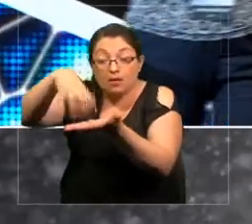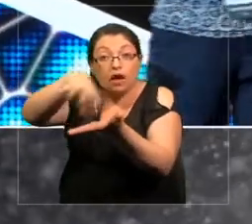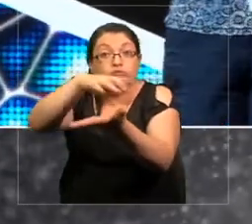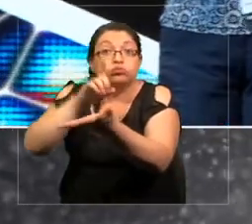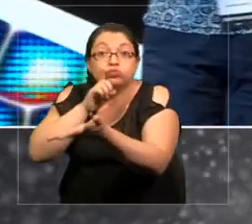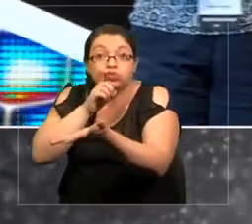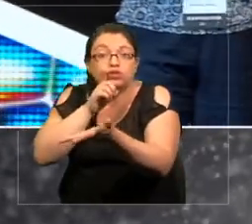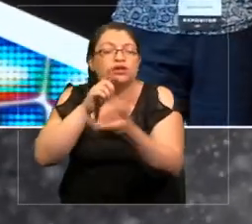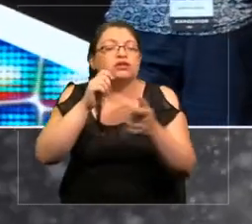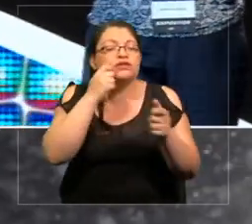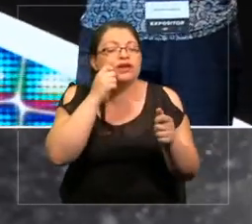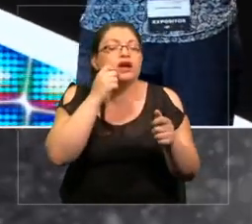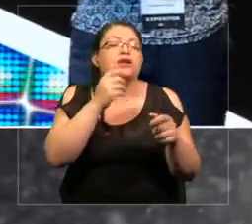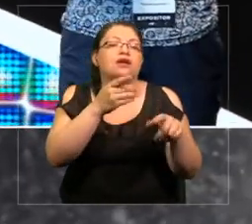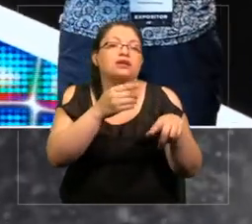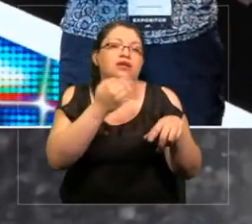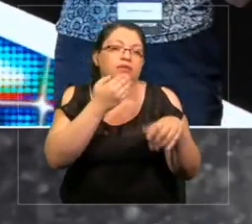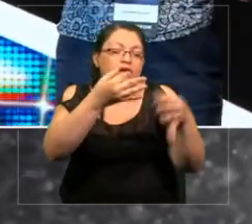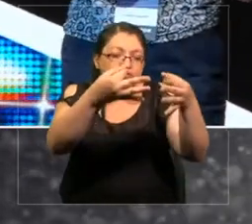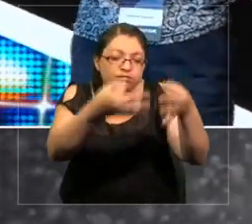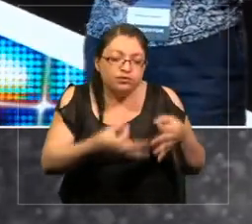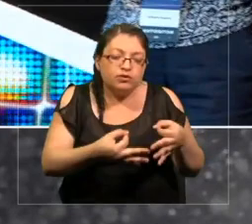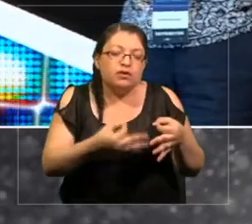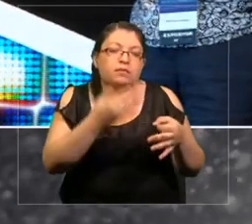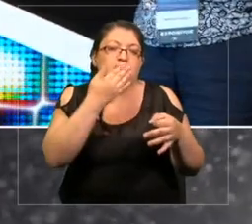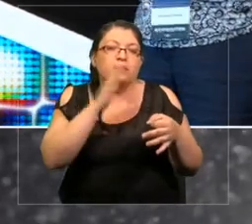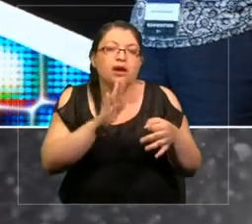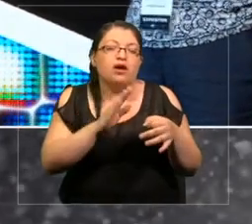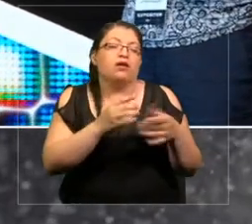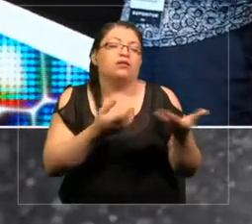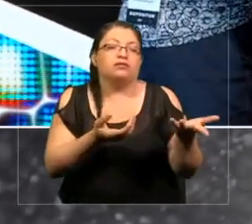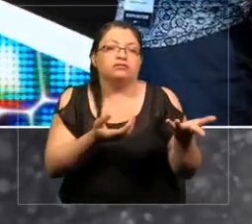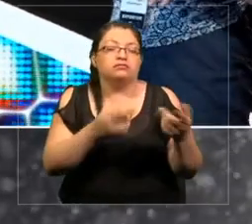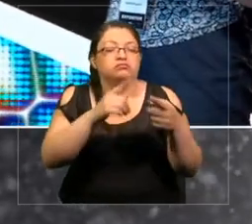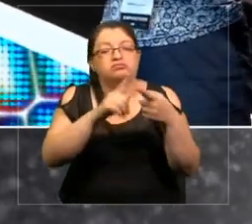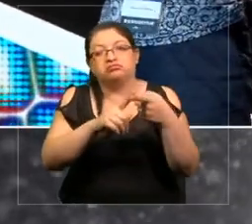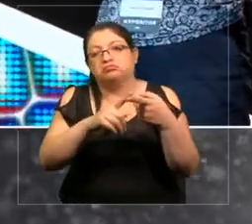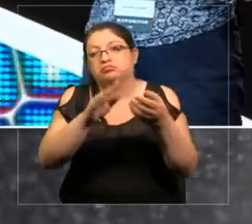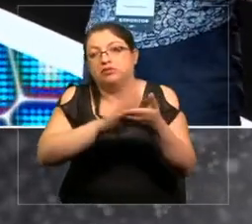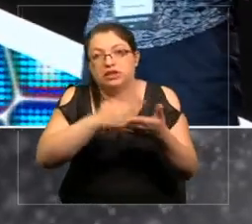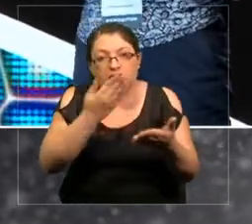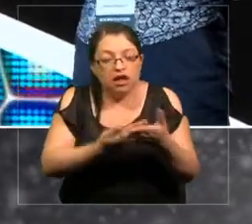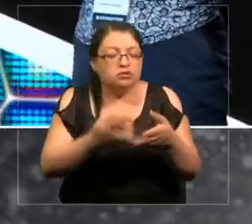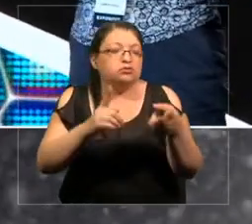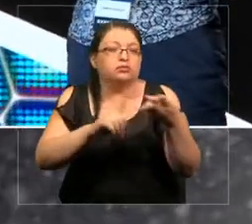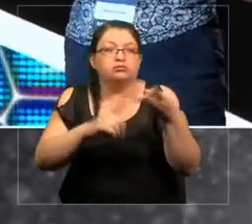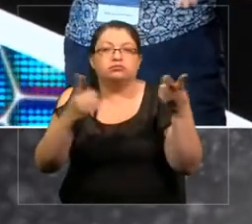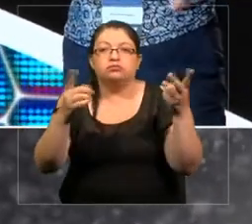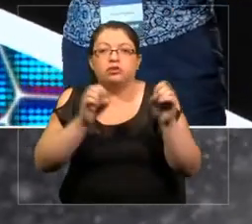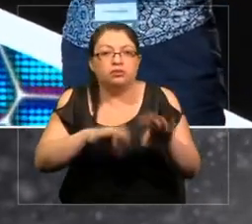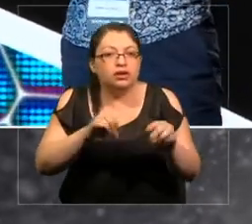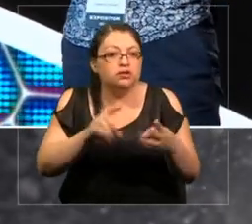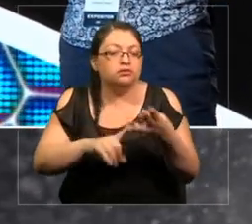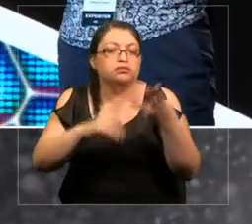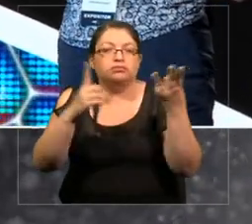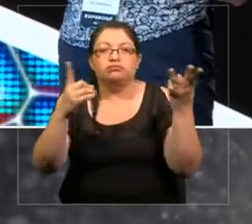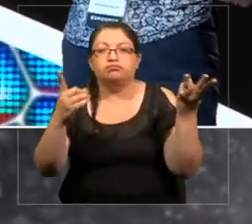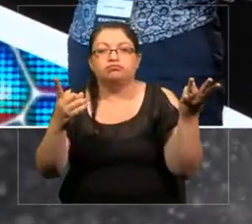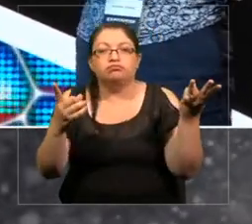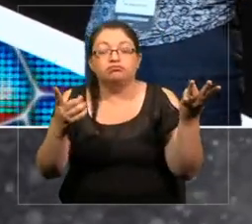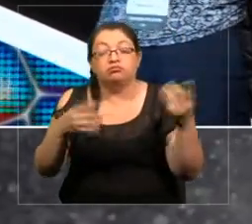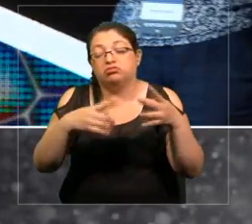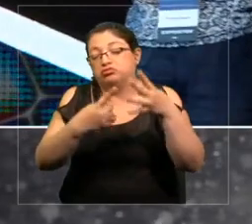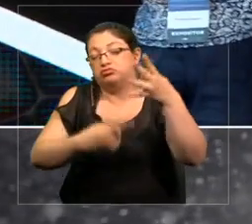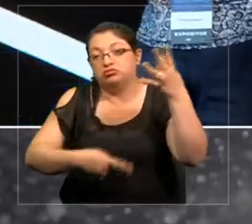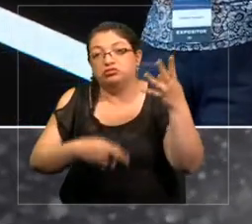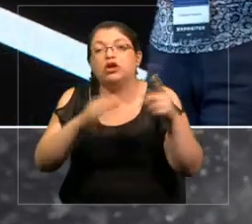indicadores tiene en muchos ámbitos en temas de salud en temas de educación en